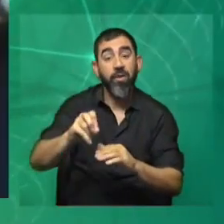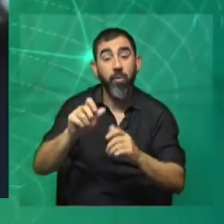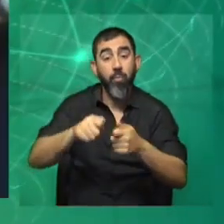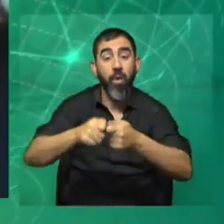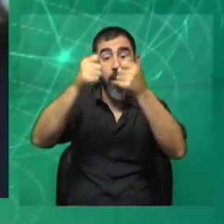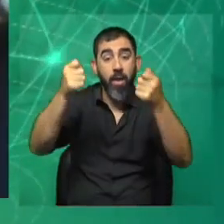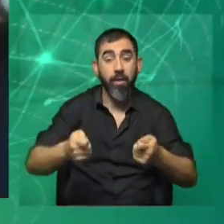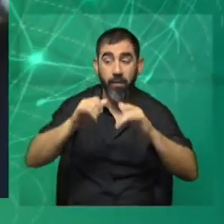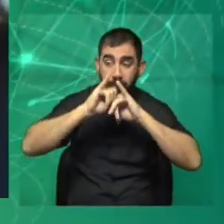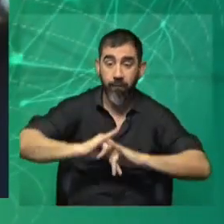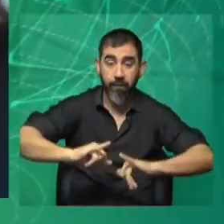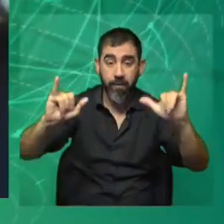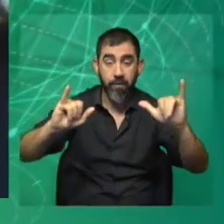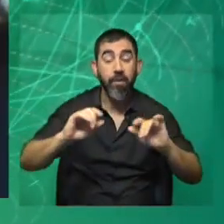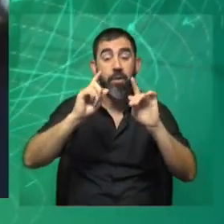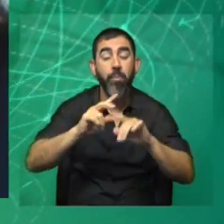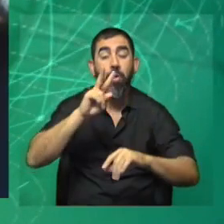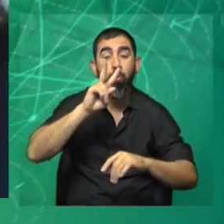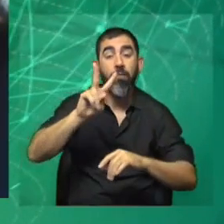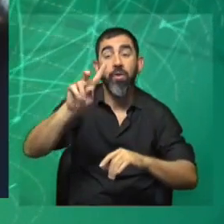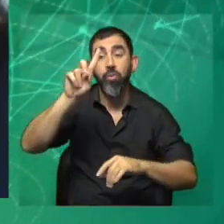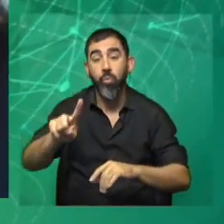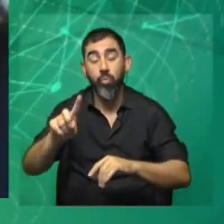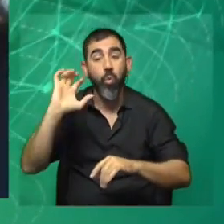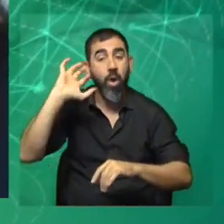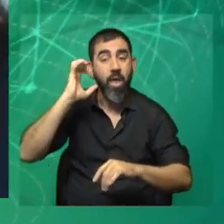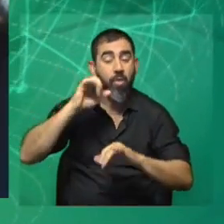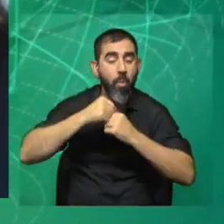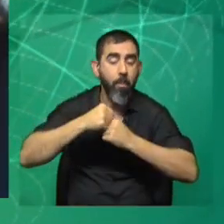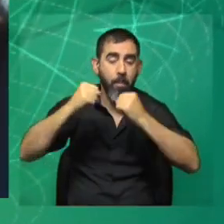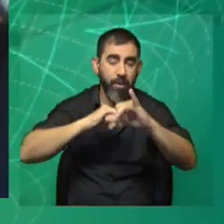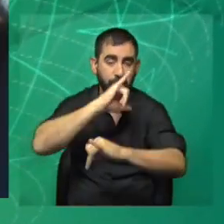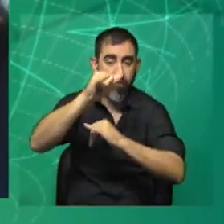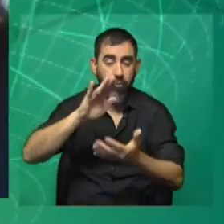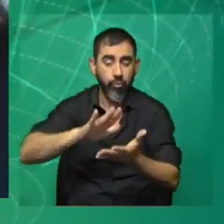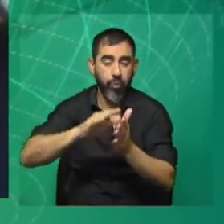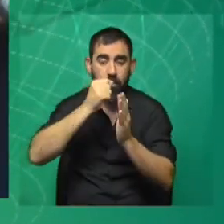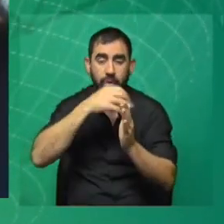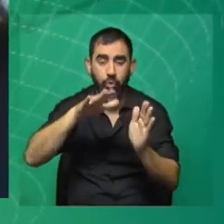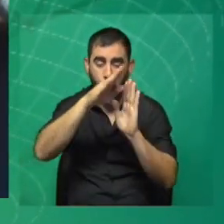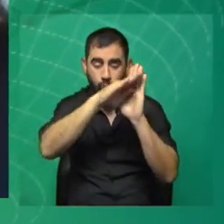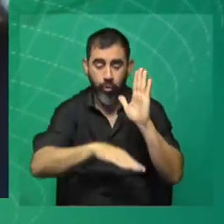revista Caras y Caretas, al tiempo que en 2021 Radio Sarandí amplió la información sobre su legajo.